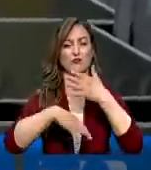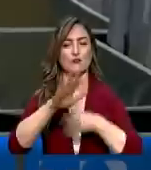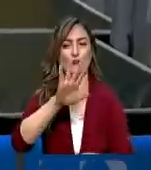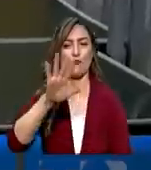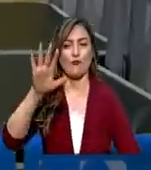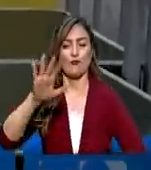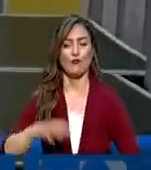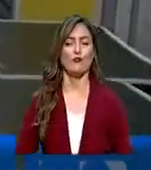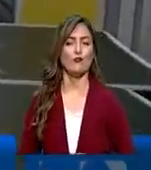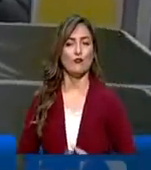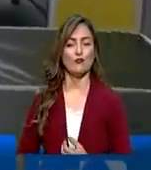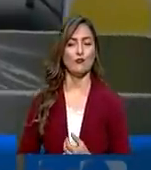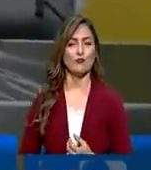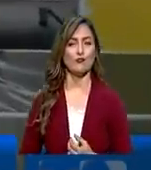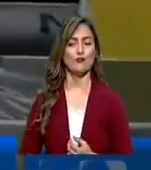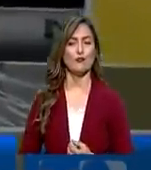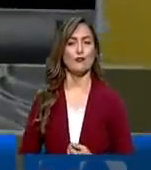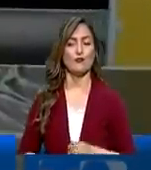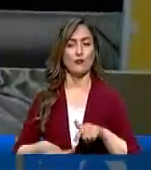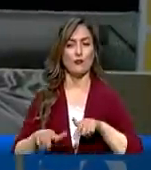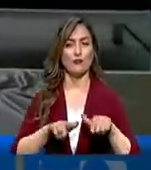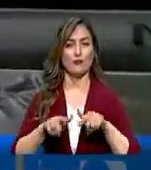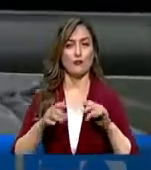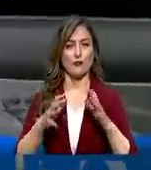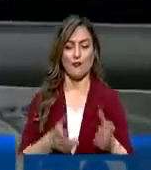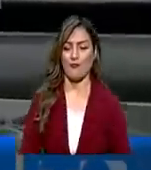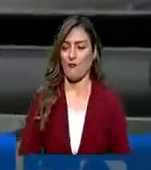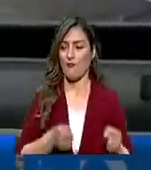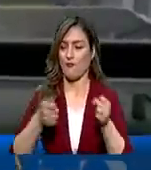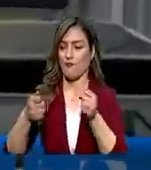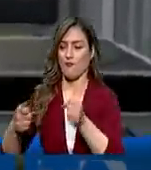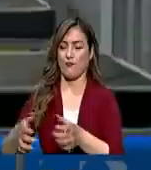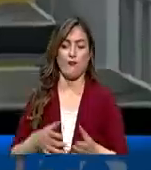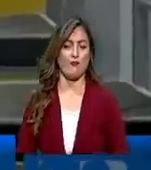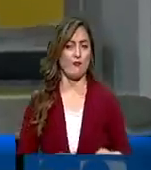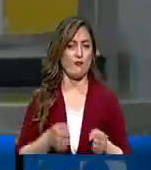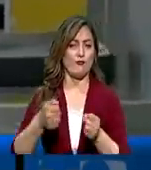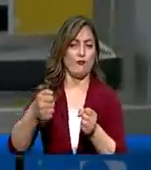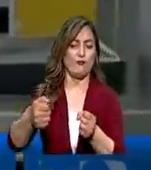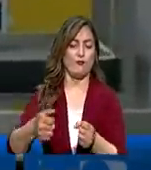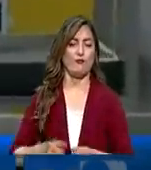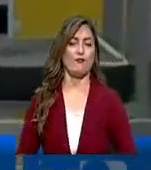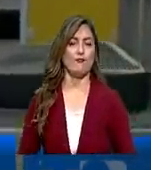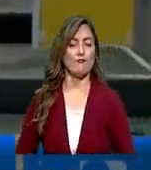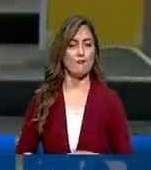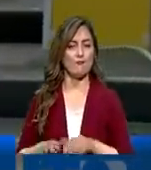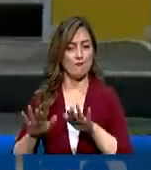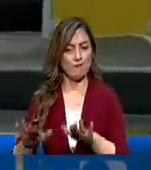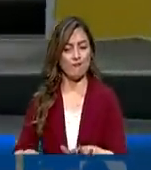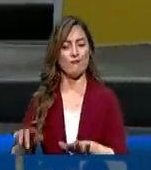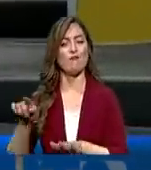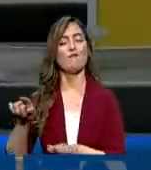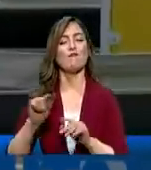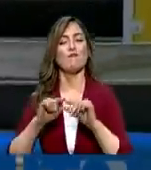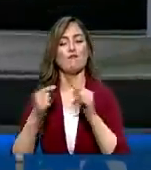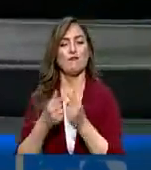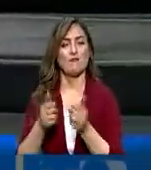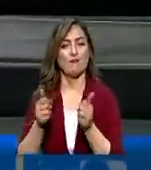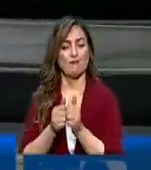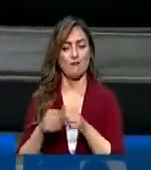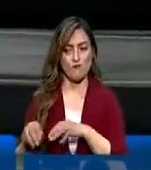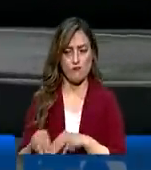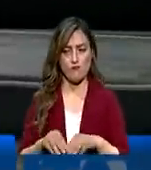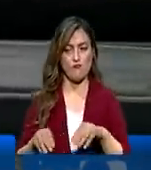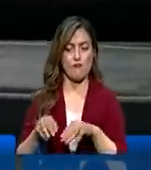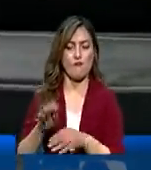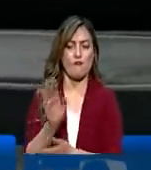55 lugares donde estaremos trabajando con nuestras brigadas fijas y desde ahí se desplegarán las brigadas móviles